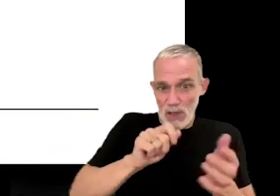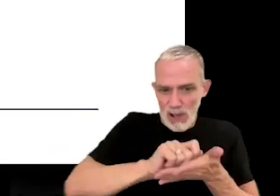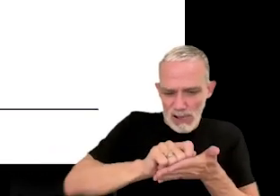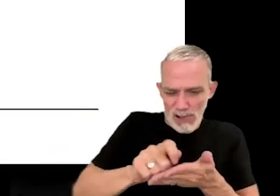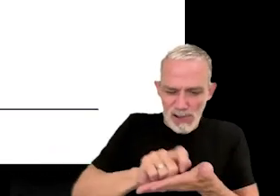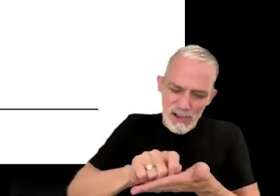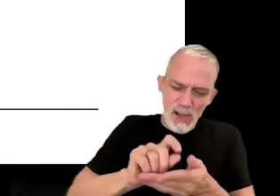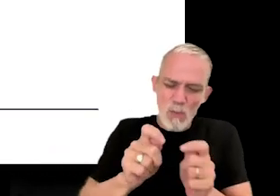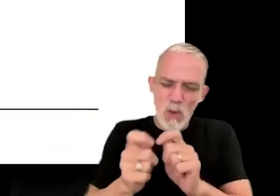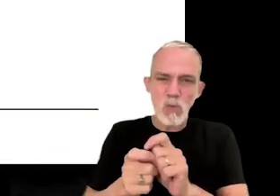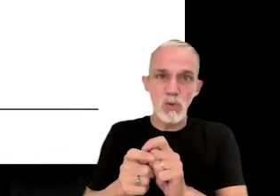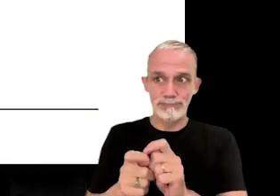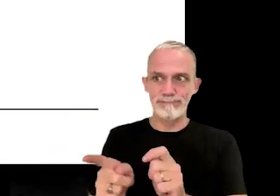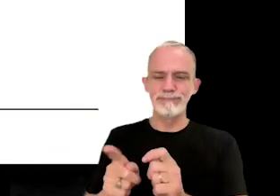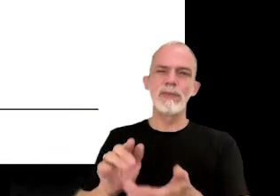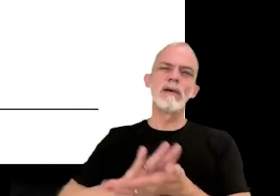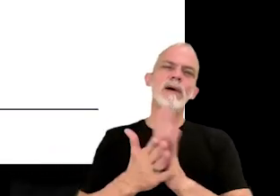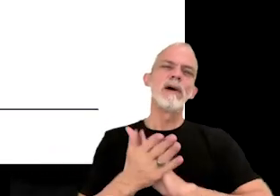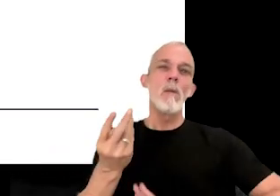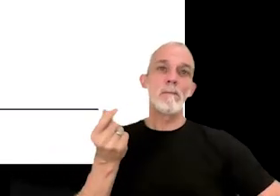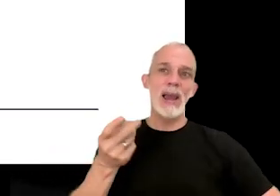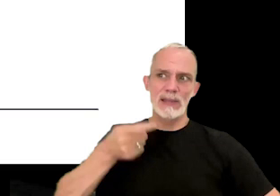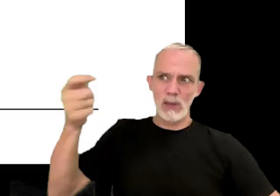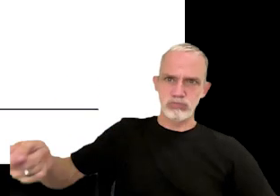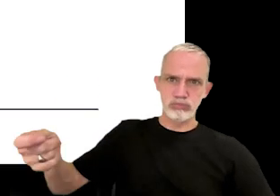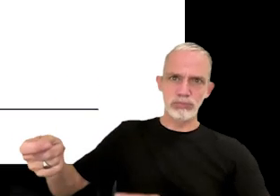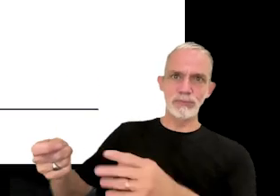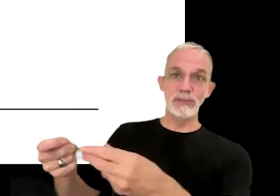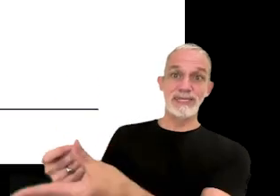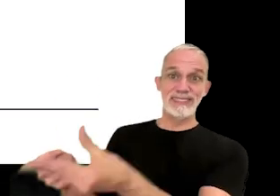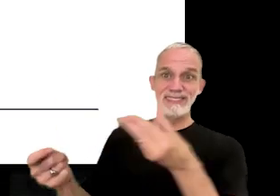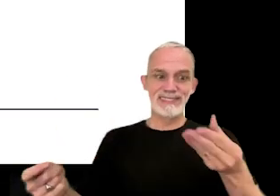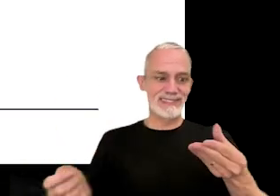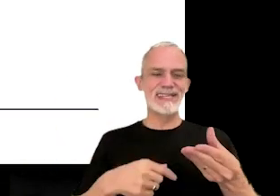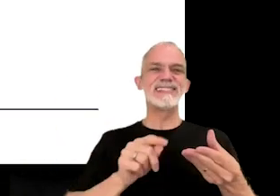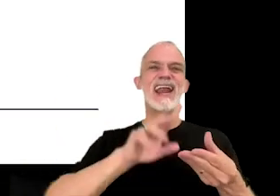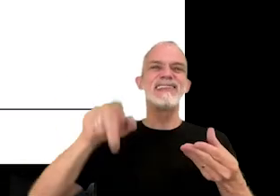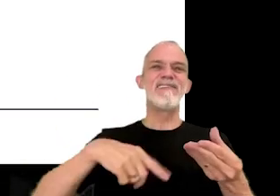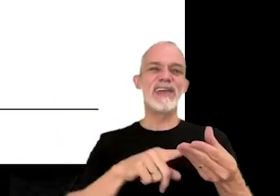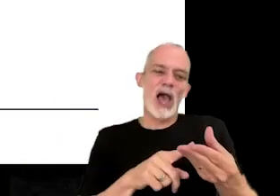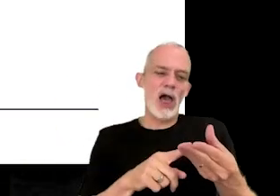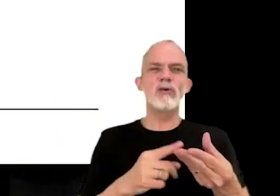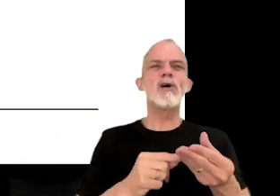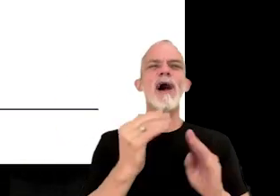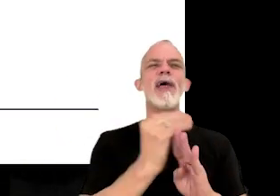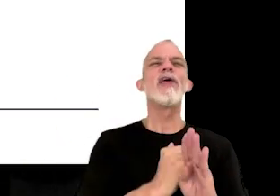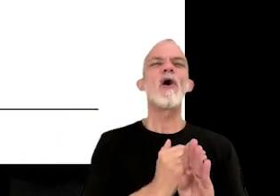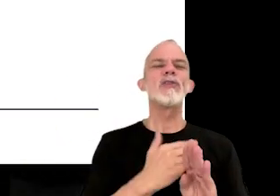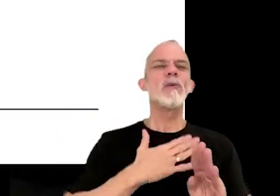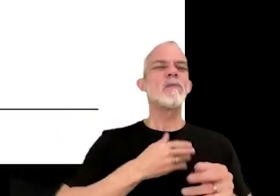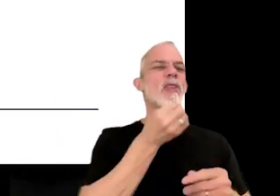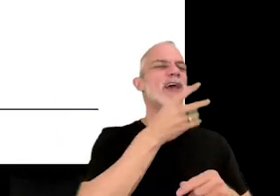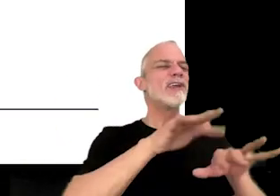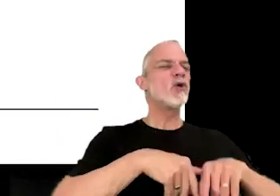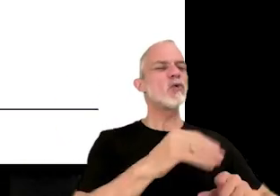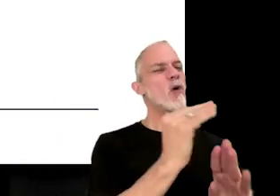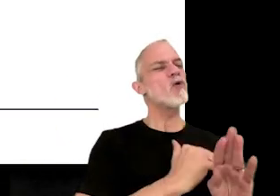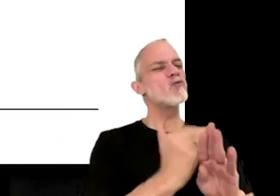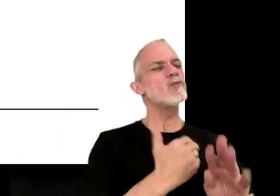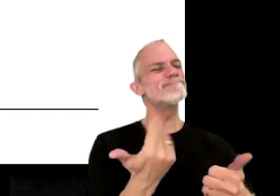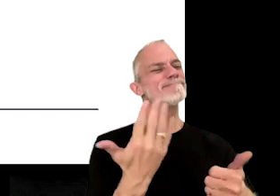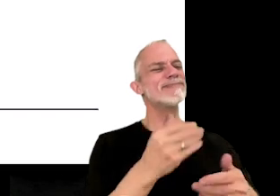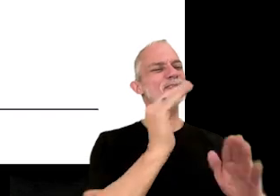ellos, a cambio de plata, obtenían estos certificados y se los descontaban de sus declaraciones juradas